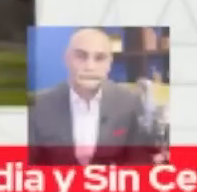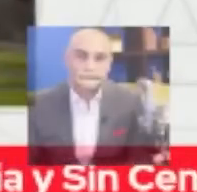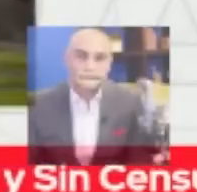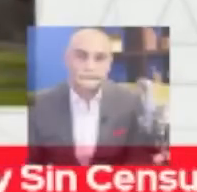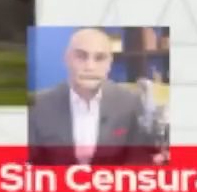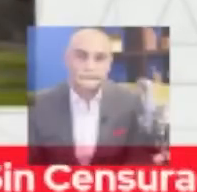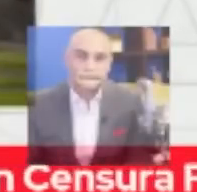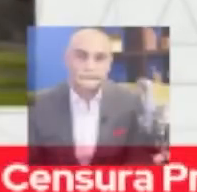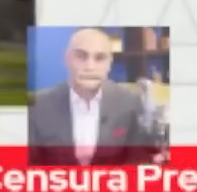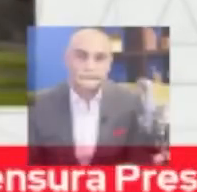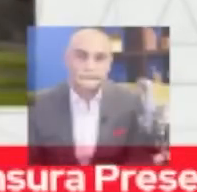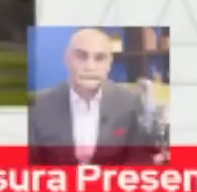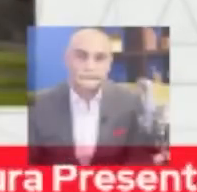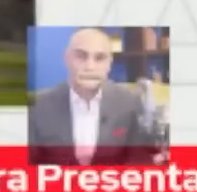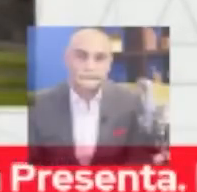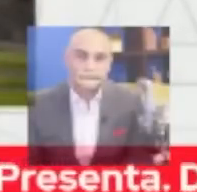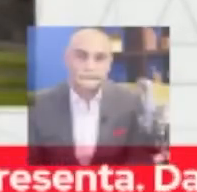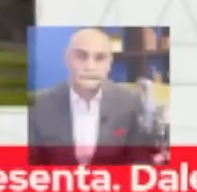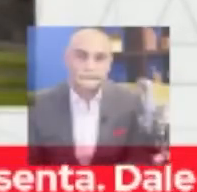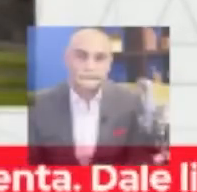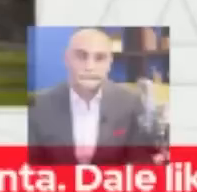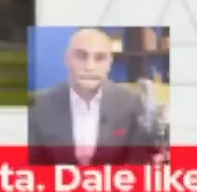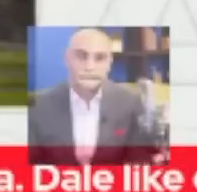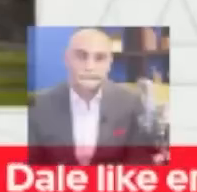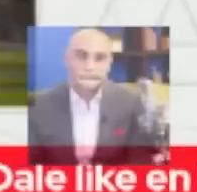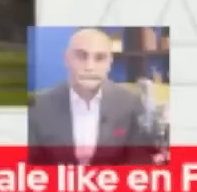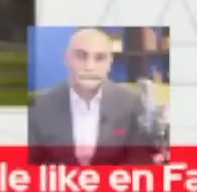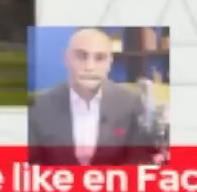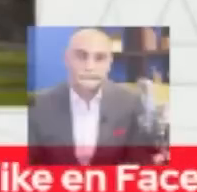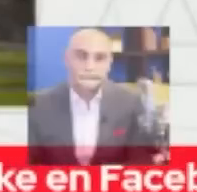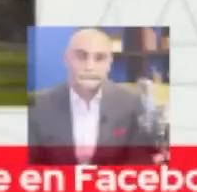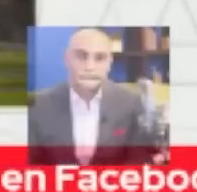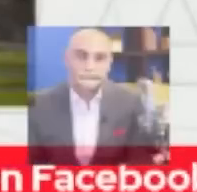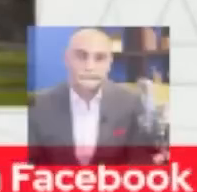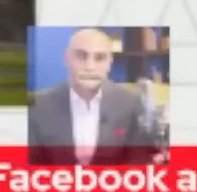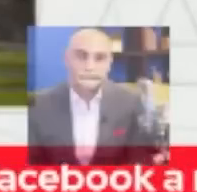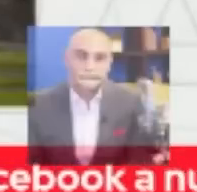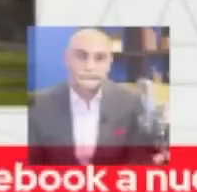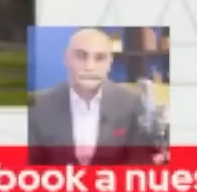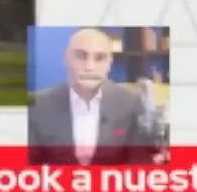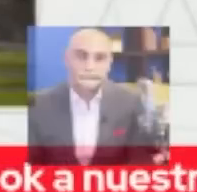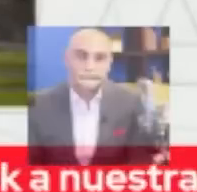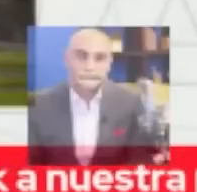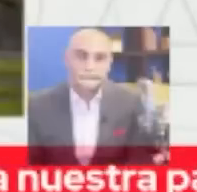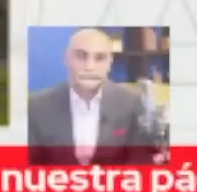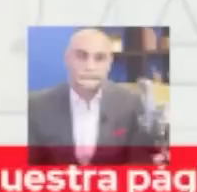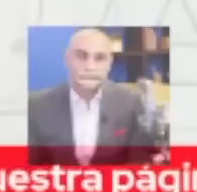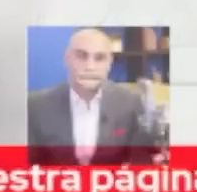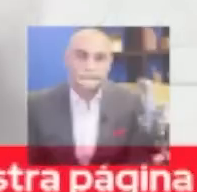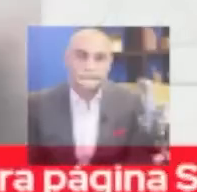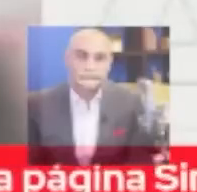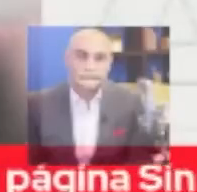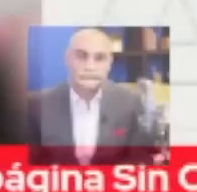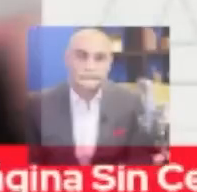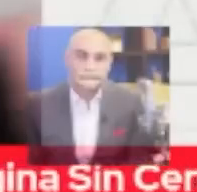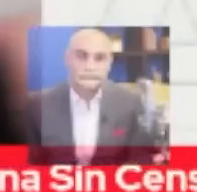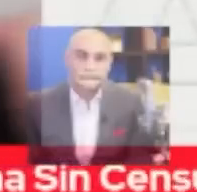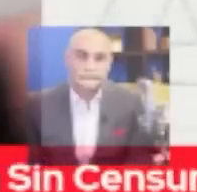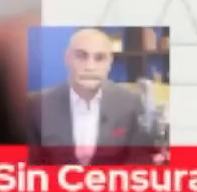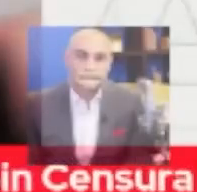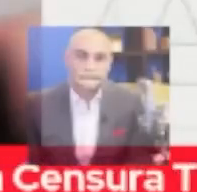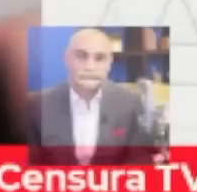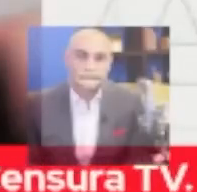para que pues bueno estén golpeando a la ministra